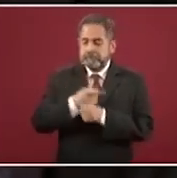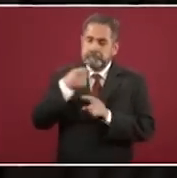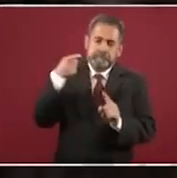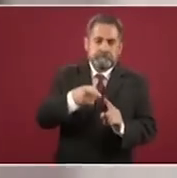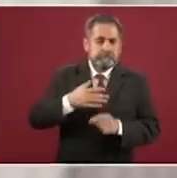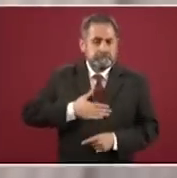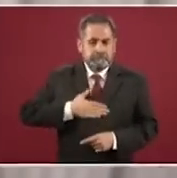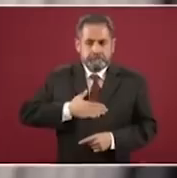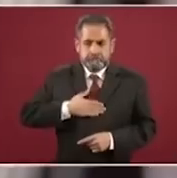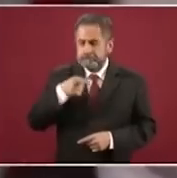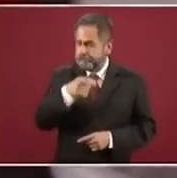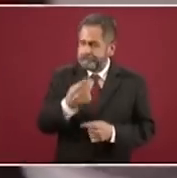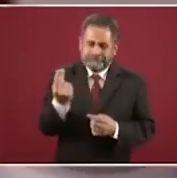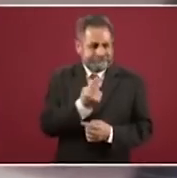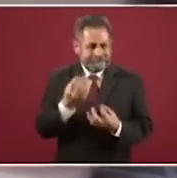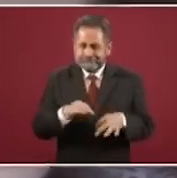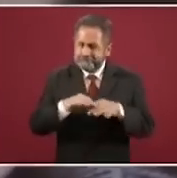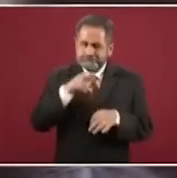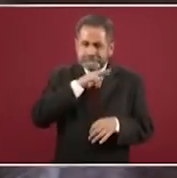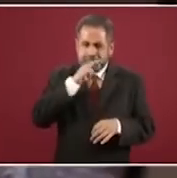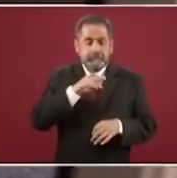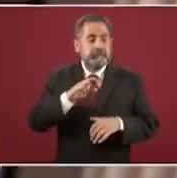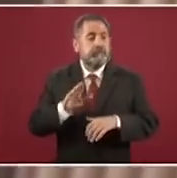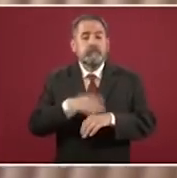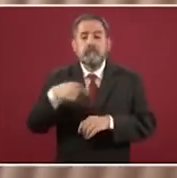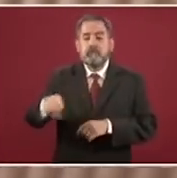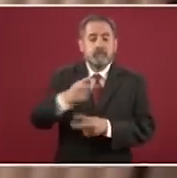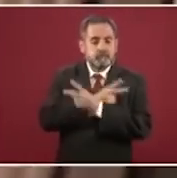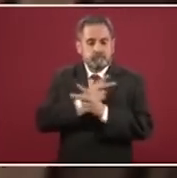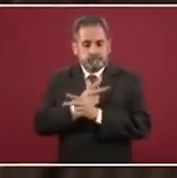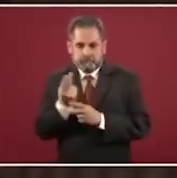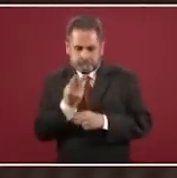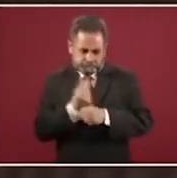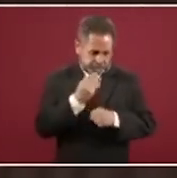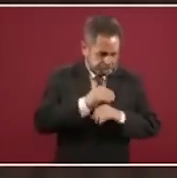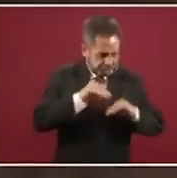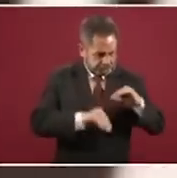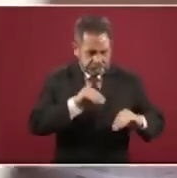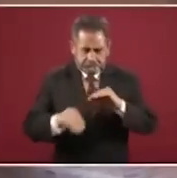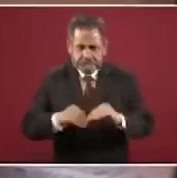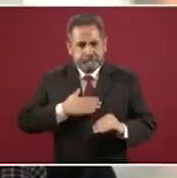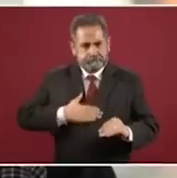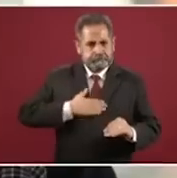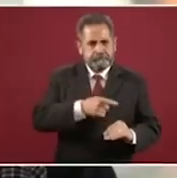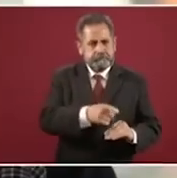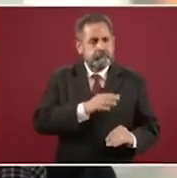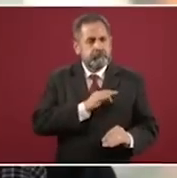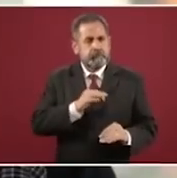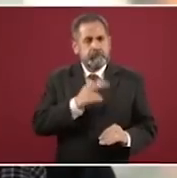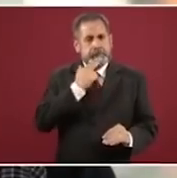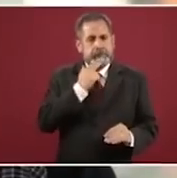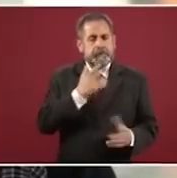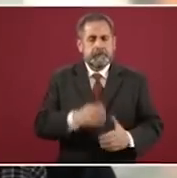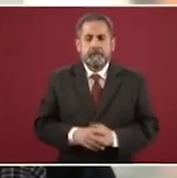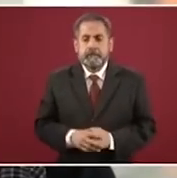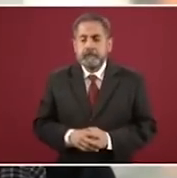dijimos que se tenía que terminar pronto porque en vacaciones íbamos a aprovechar para el regreso de clases, pues ya lo puedan usar. Entre comités acá